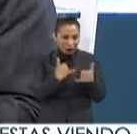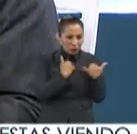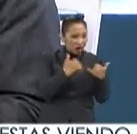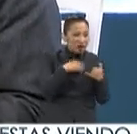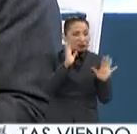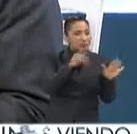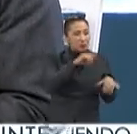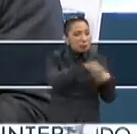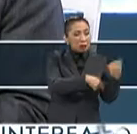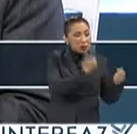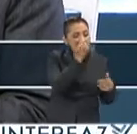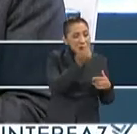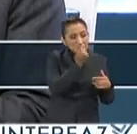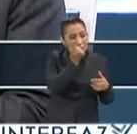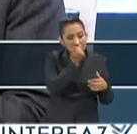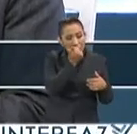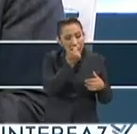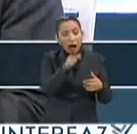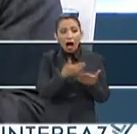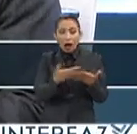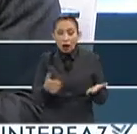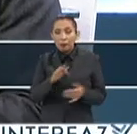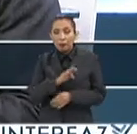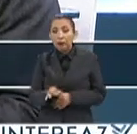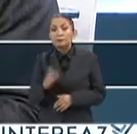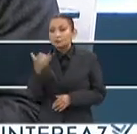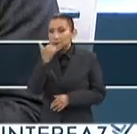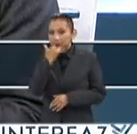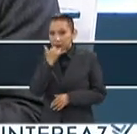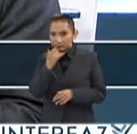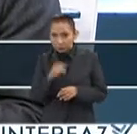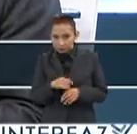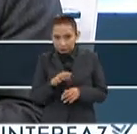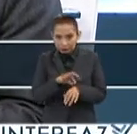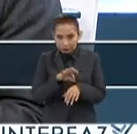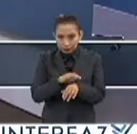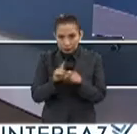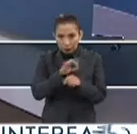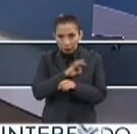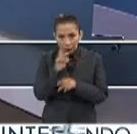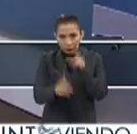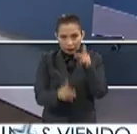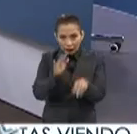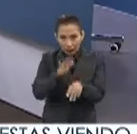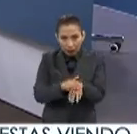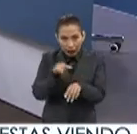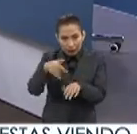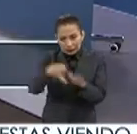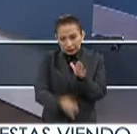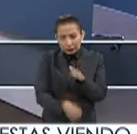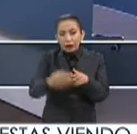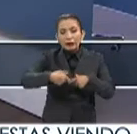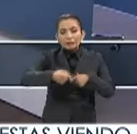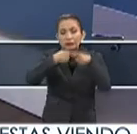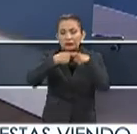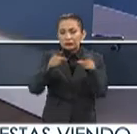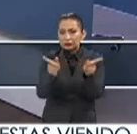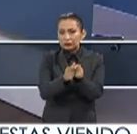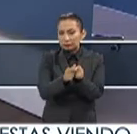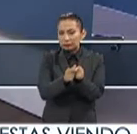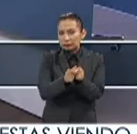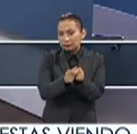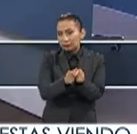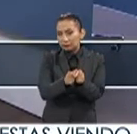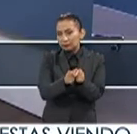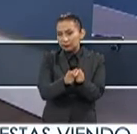los estudios de la UNAM. Doctor, si me lo permite, para seguir poder platicar y cerrar esta conversación, vamos a hacer una breve pausa y